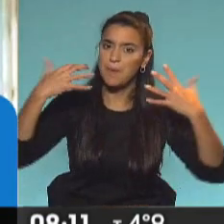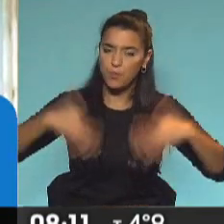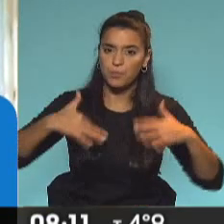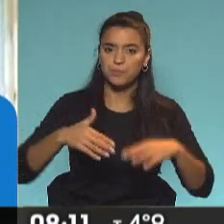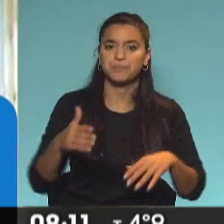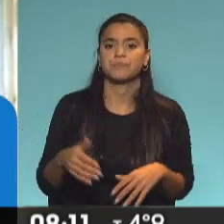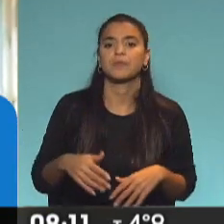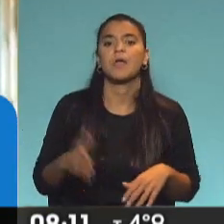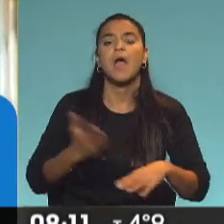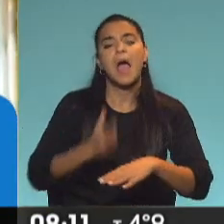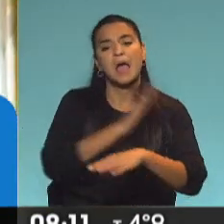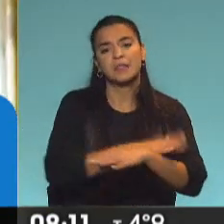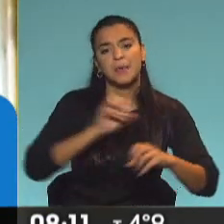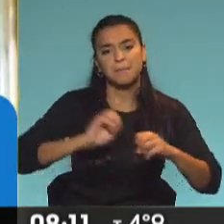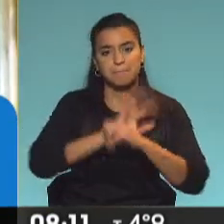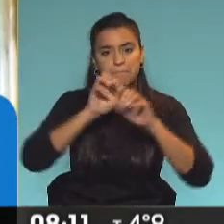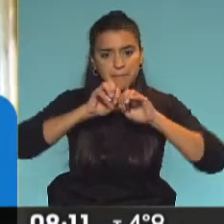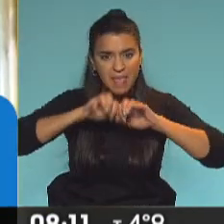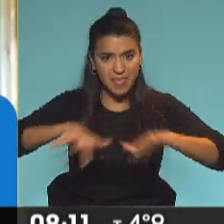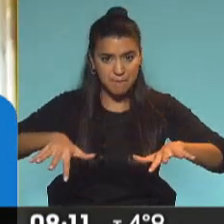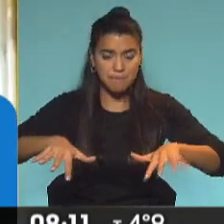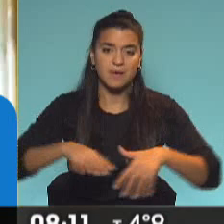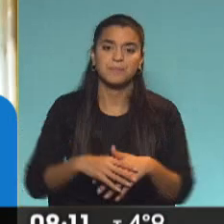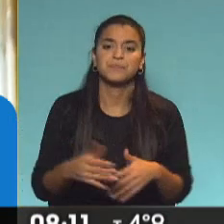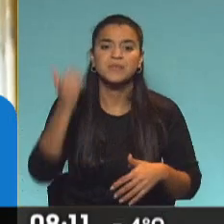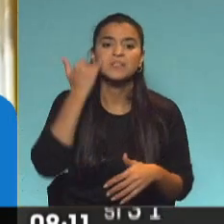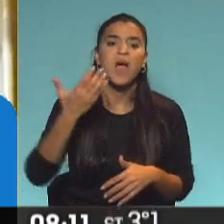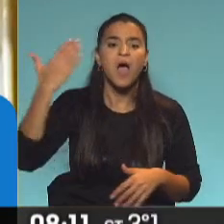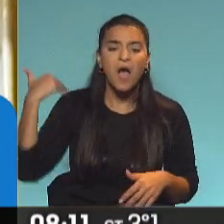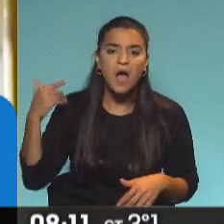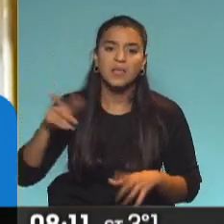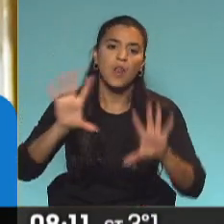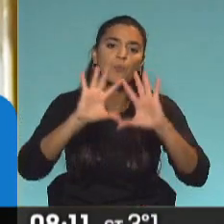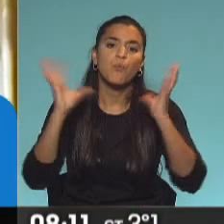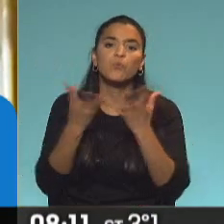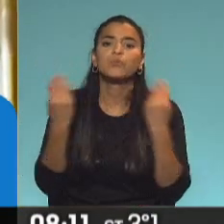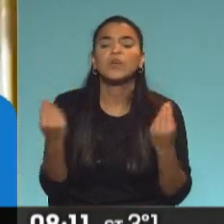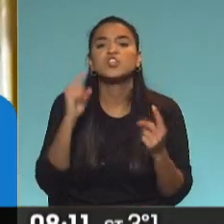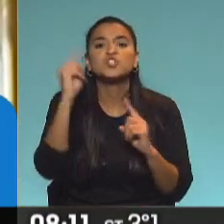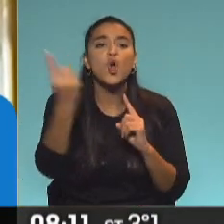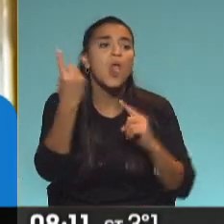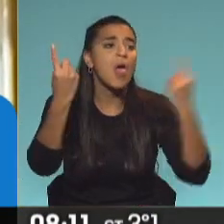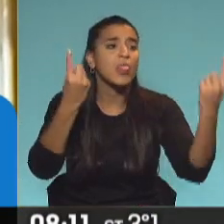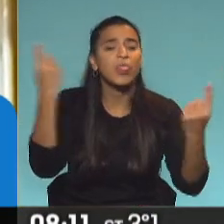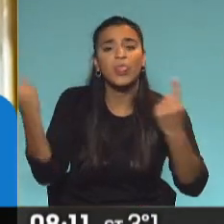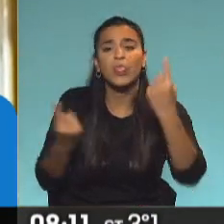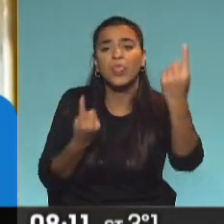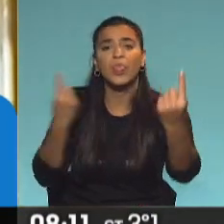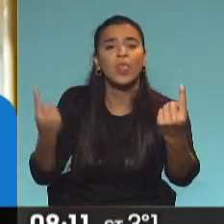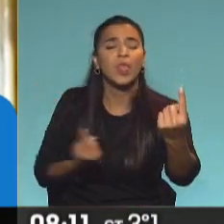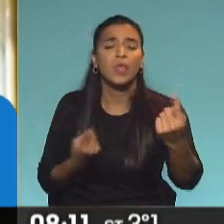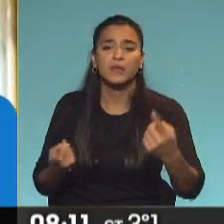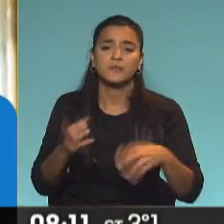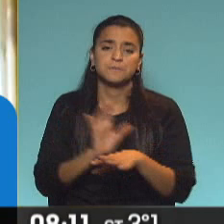antes de la pandemia del coronavirus, ya teníamos una epidemia en el mundo de soledad. La soledad es